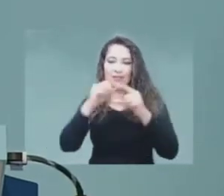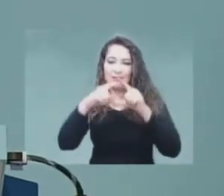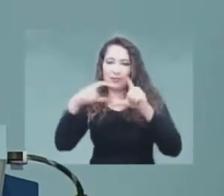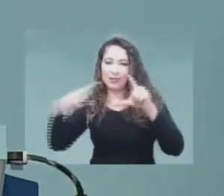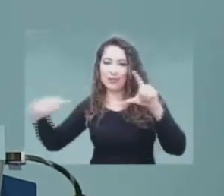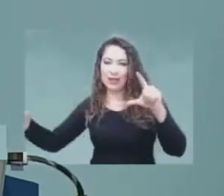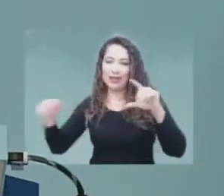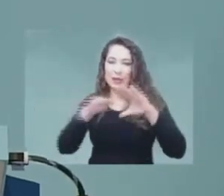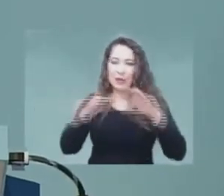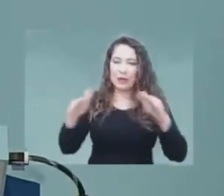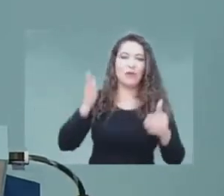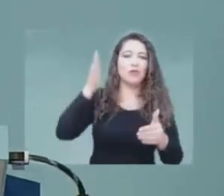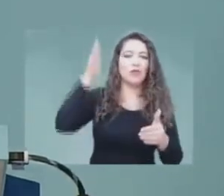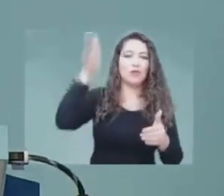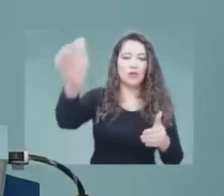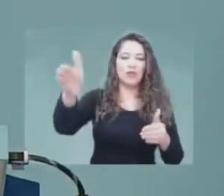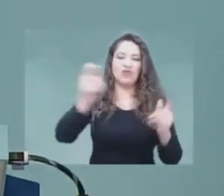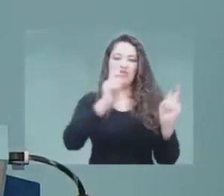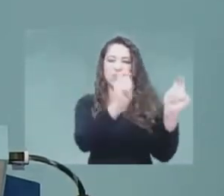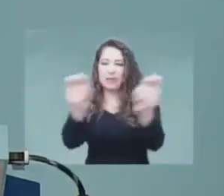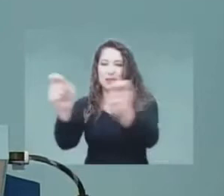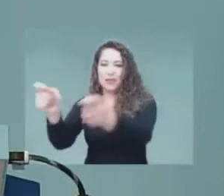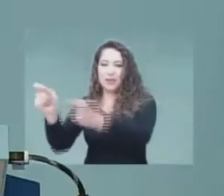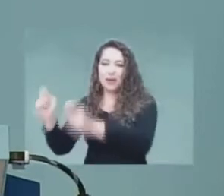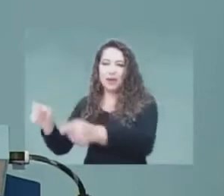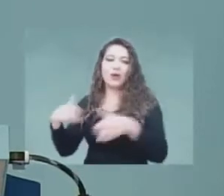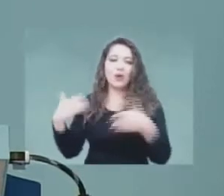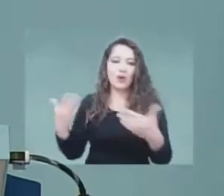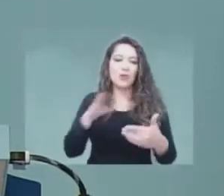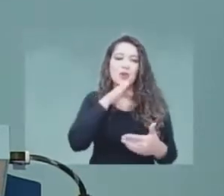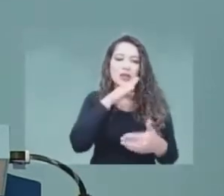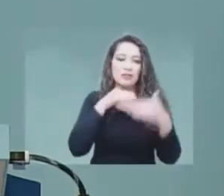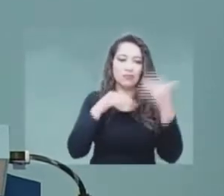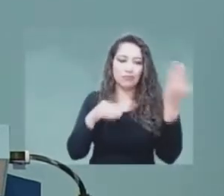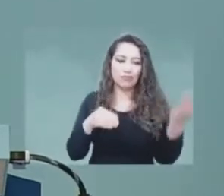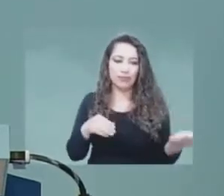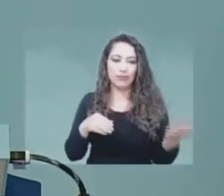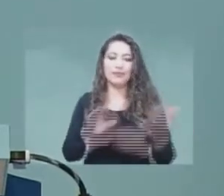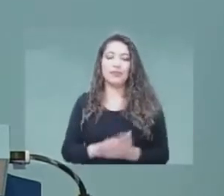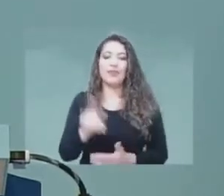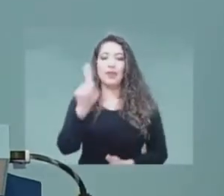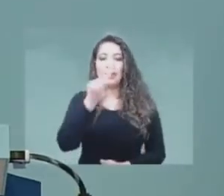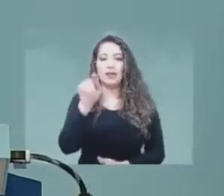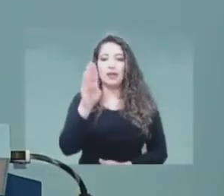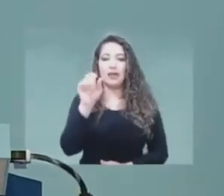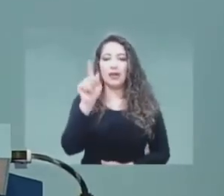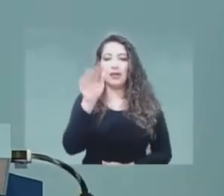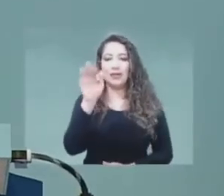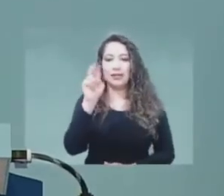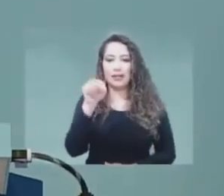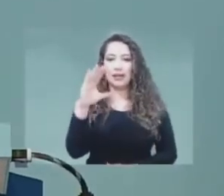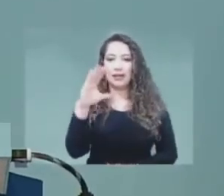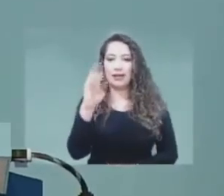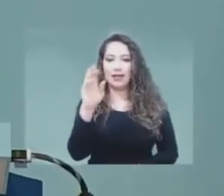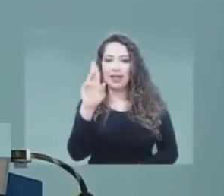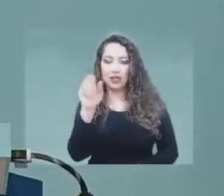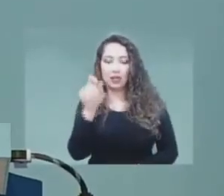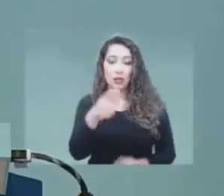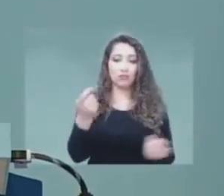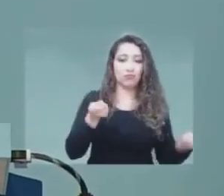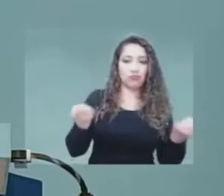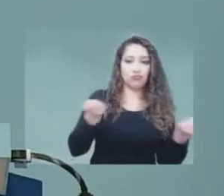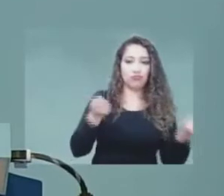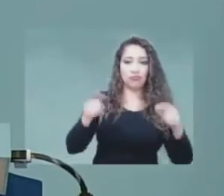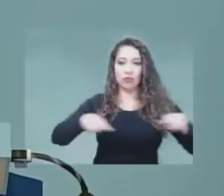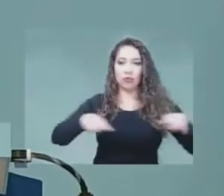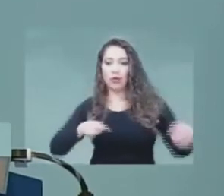asignación. Para este panel nos acompañan Sebastián Cabello, quien será el moderador de esta sección. Sebastián es experto